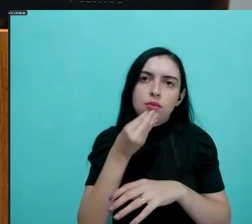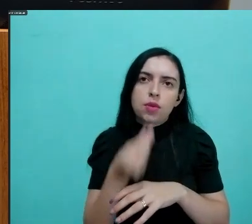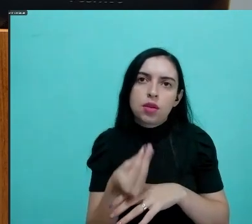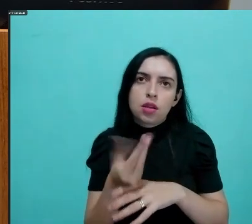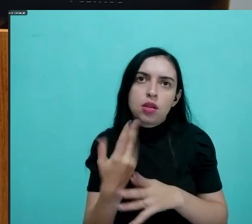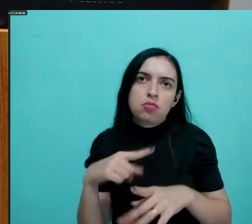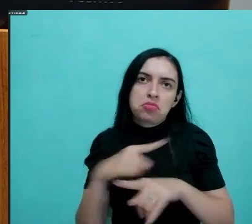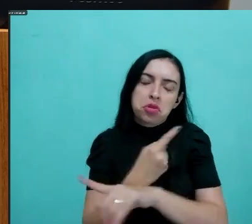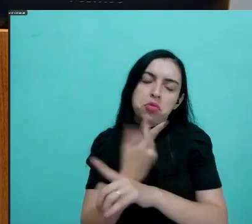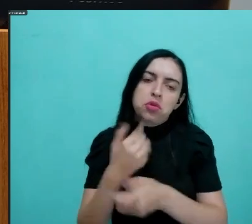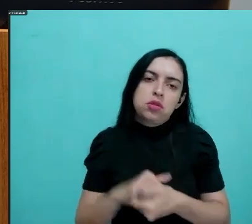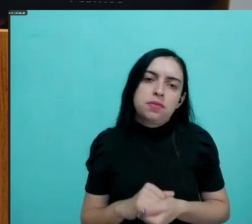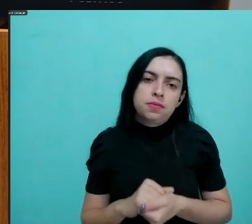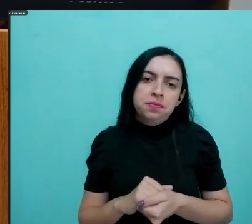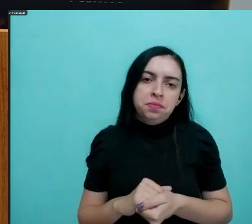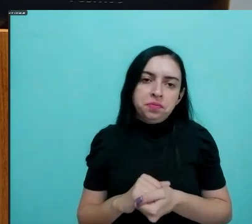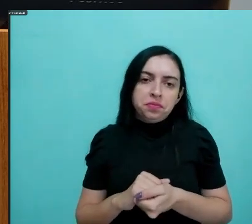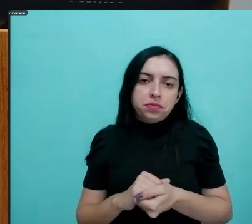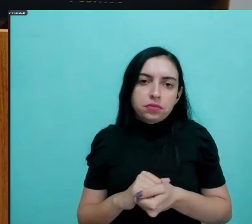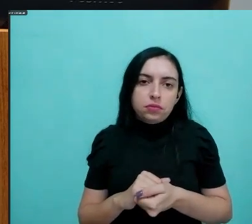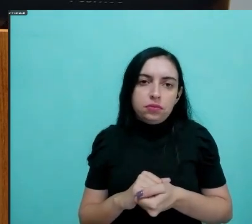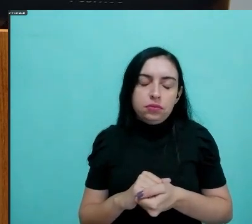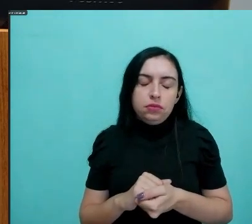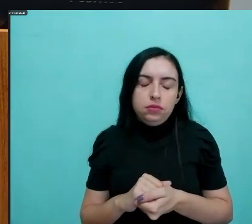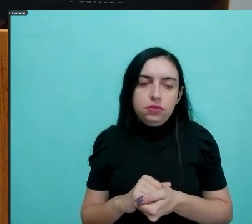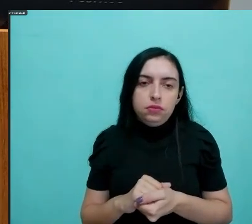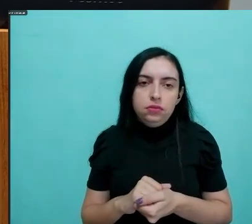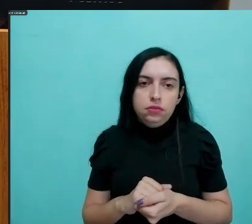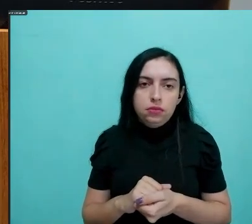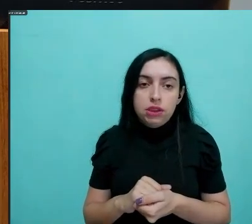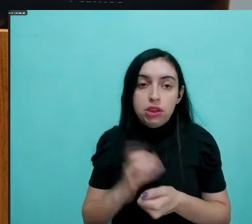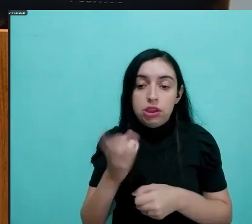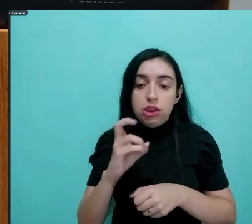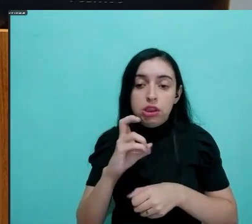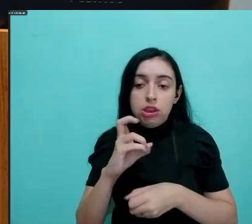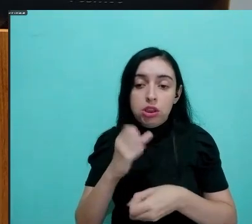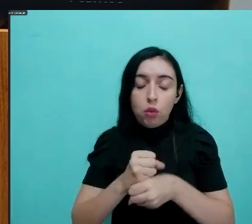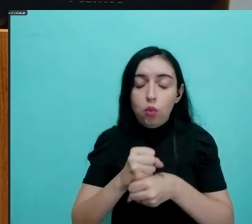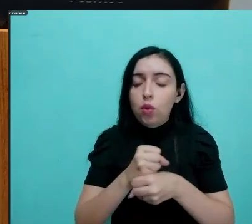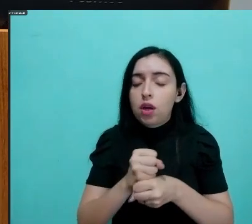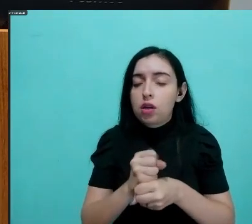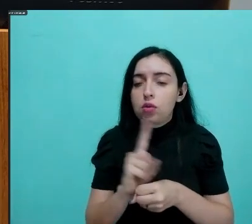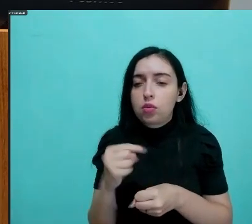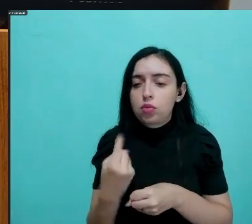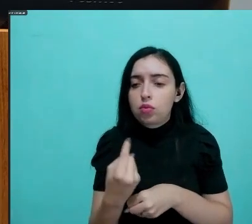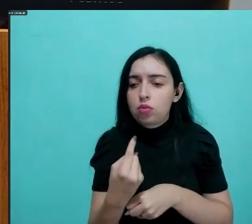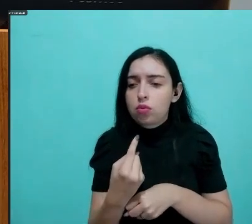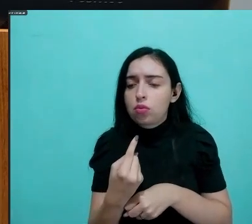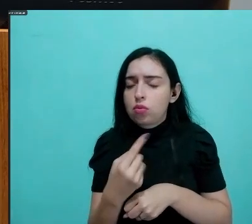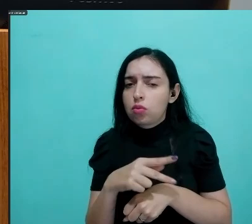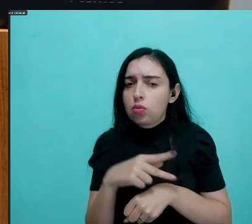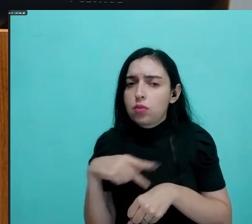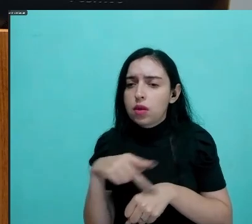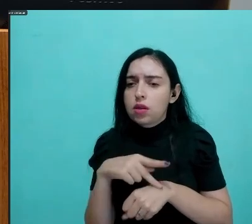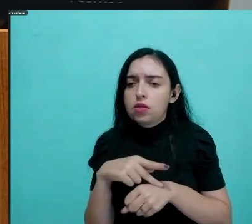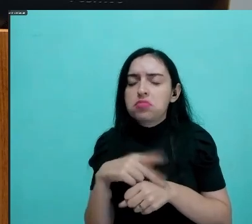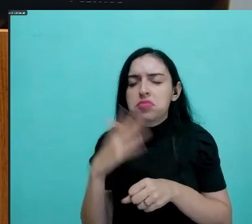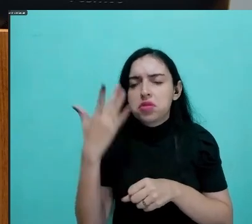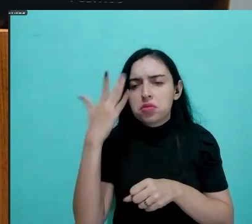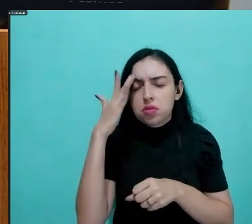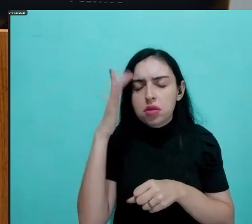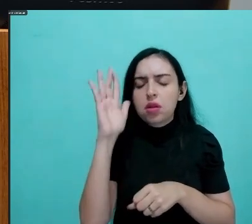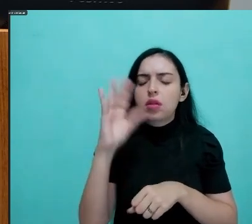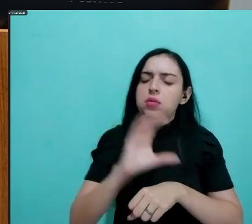inconstitucionalidad. Y desde hace 5 años, nuestra devise está plenamente